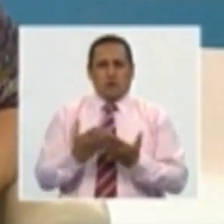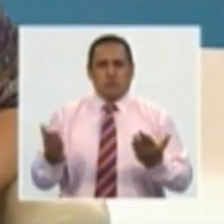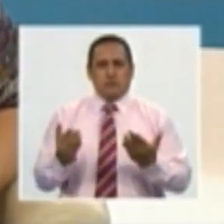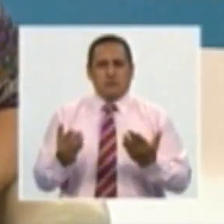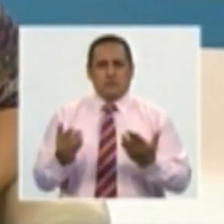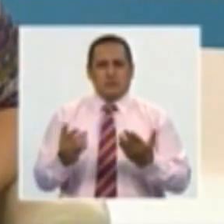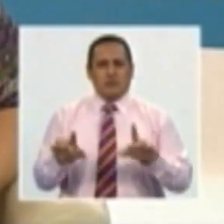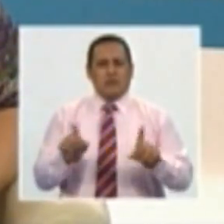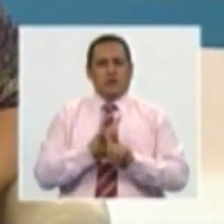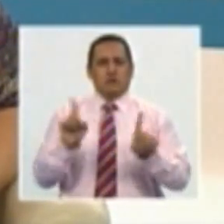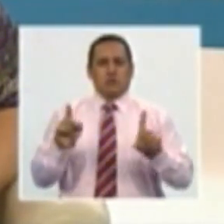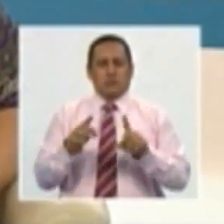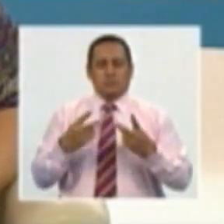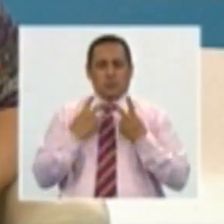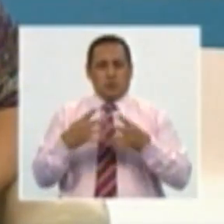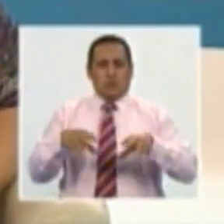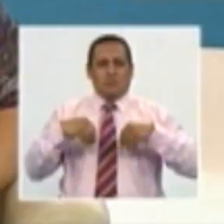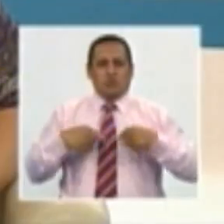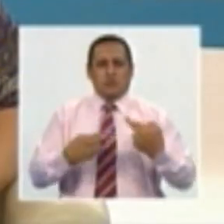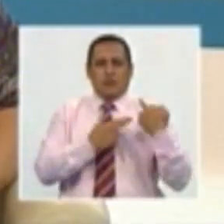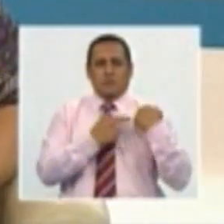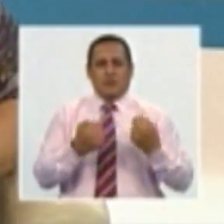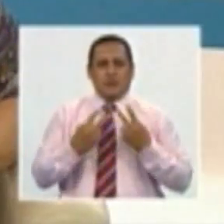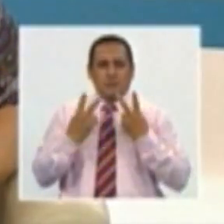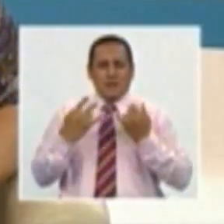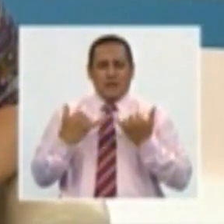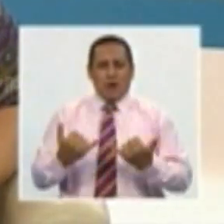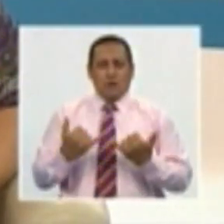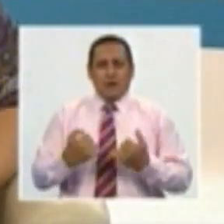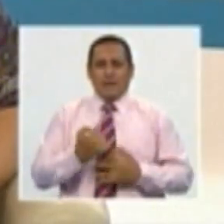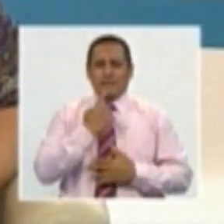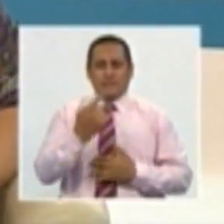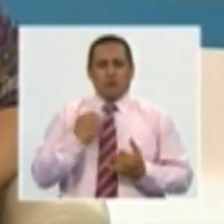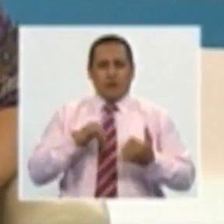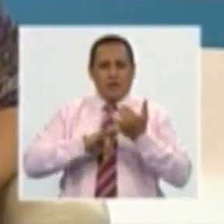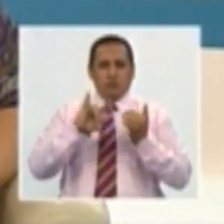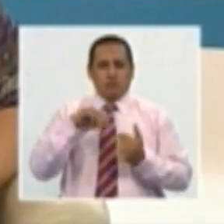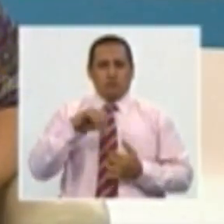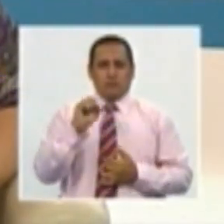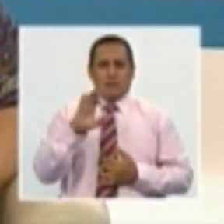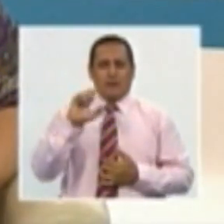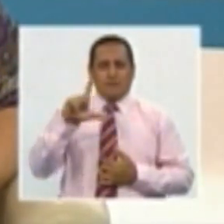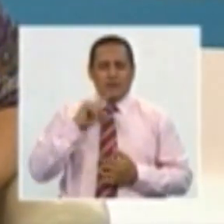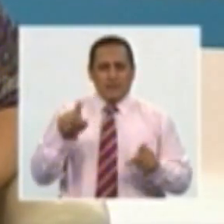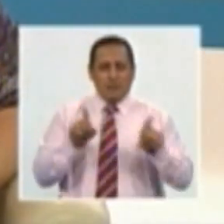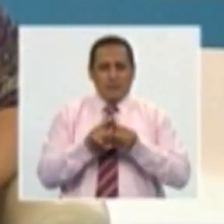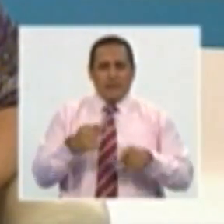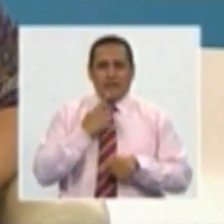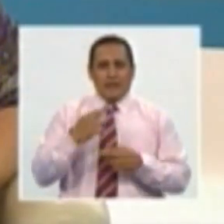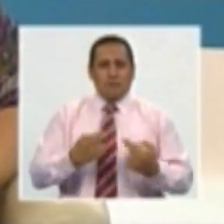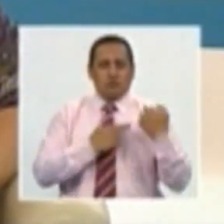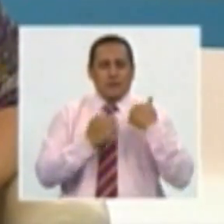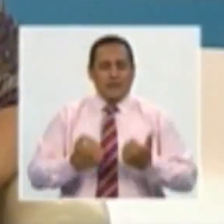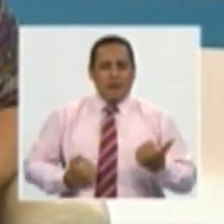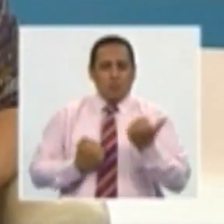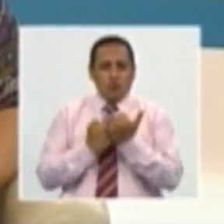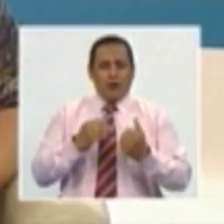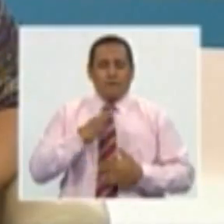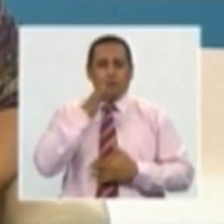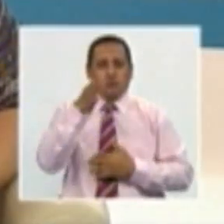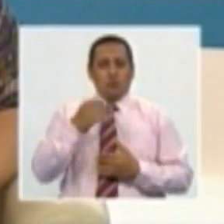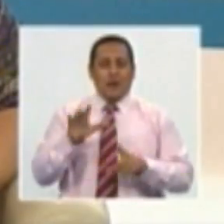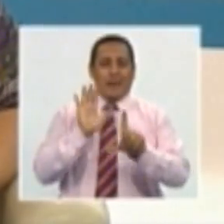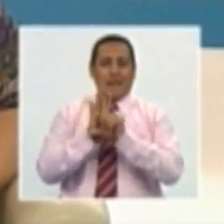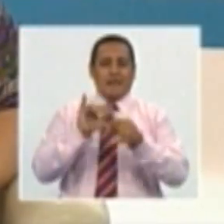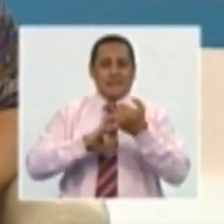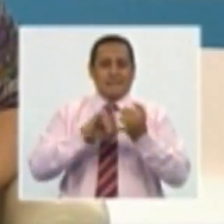que no nos competían. Pero bueno, ya está ahí la SUNAFIL en ese sentido para darnos este apoyo, y a la larga con la ley